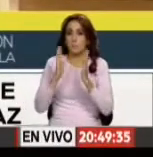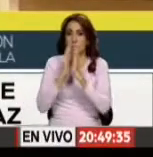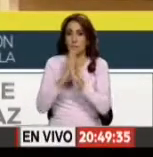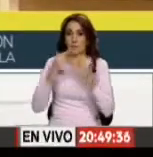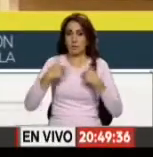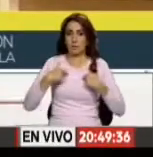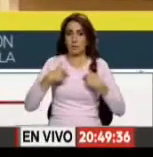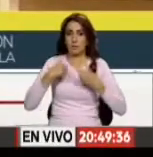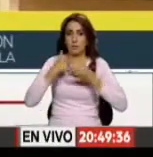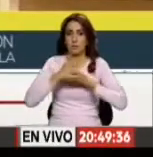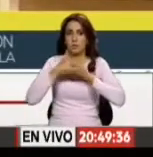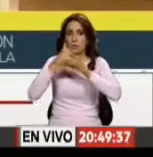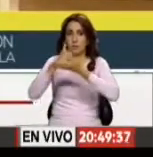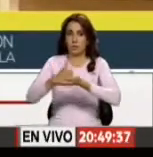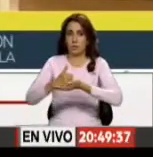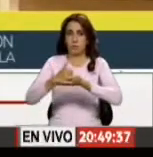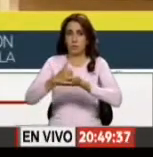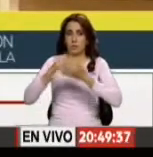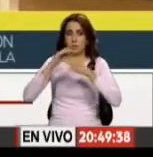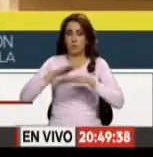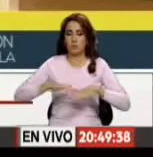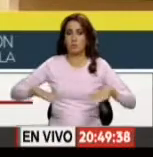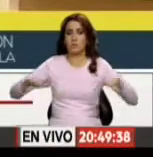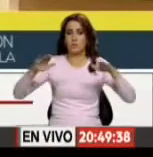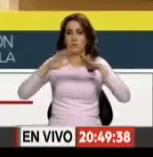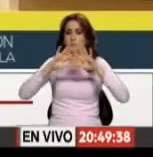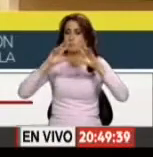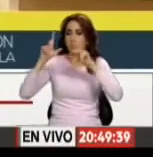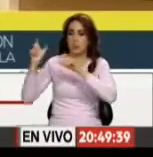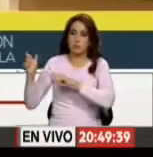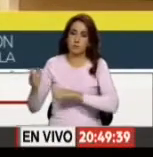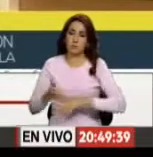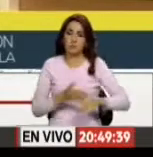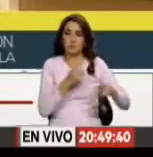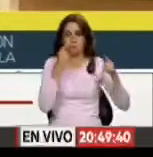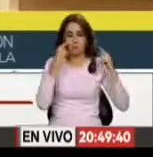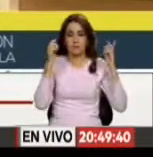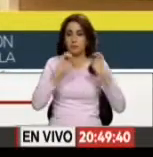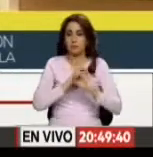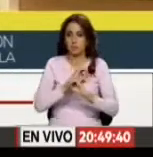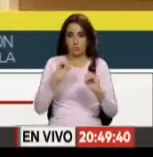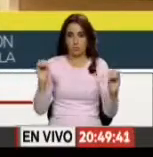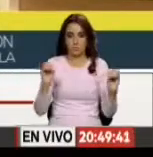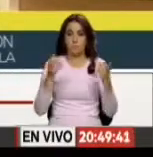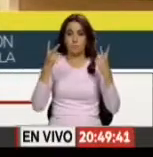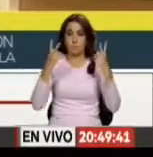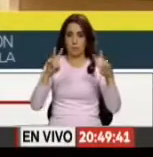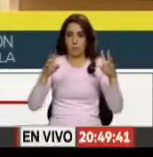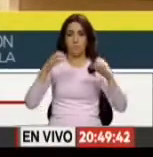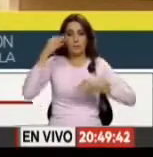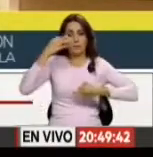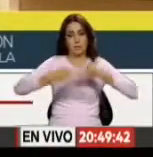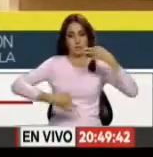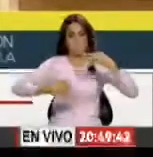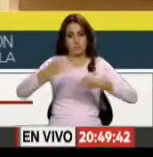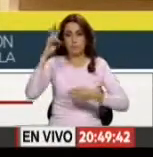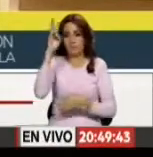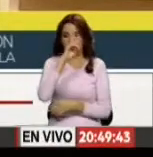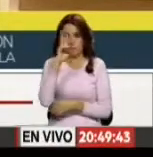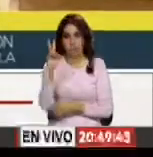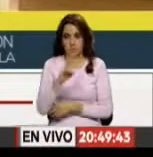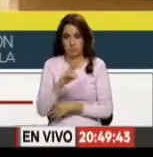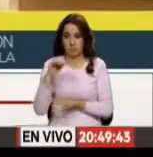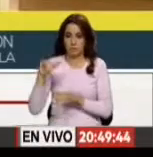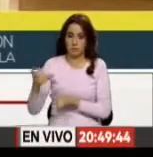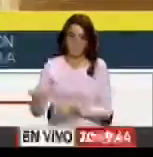a los autores materiales directos de estos sabotajes desesperados, sino la justicia venezolana vaya por